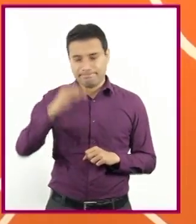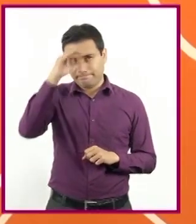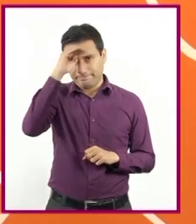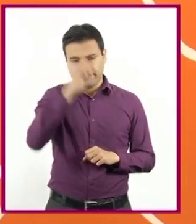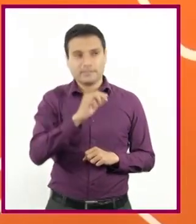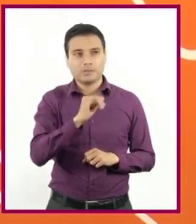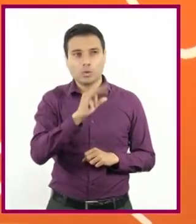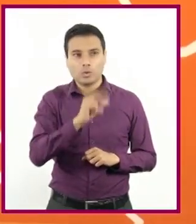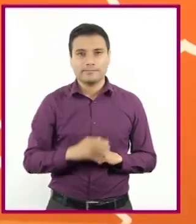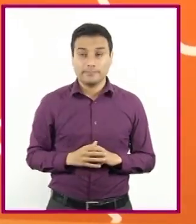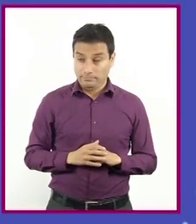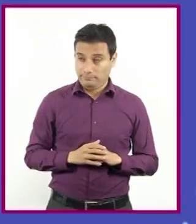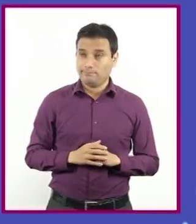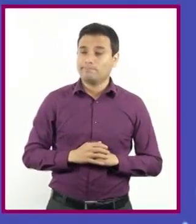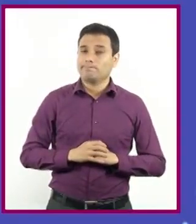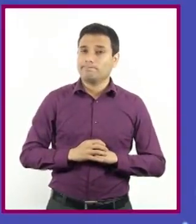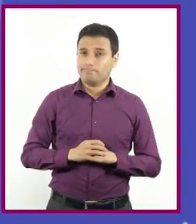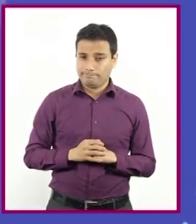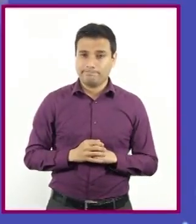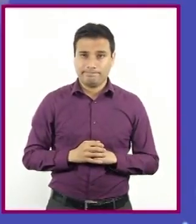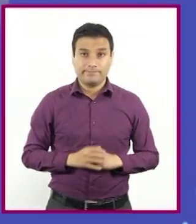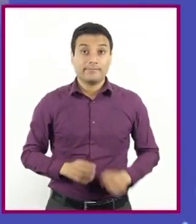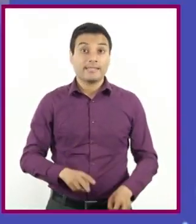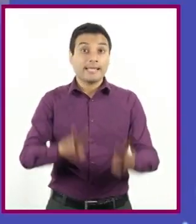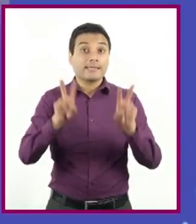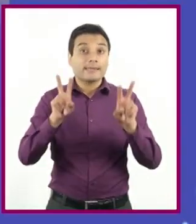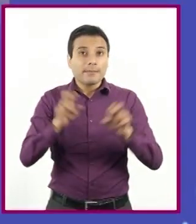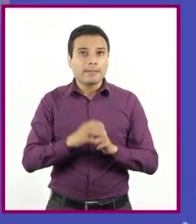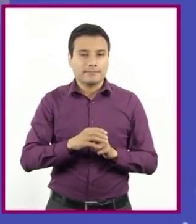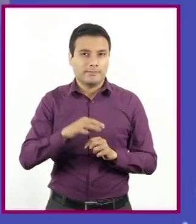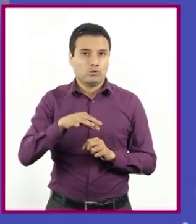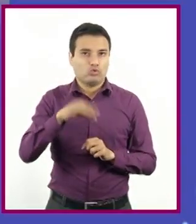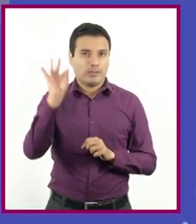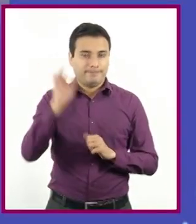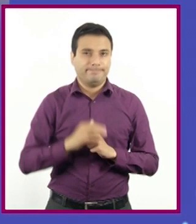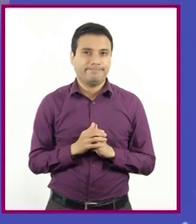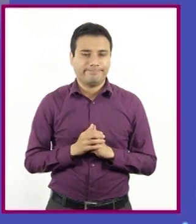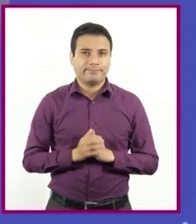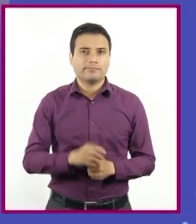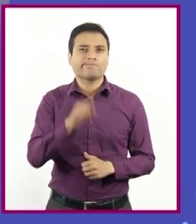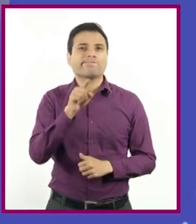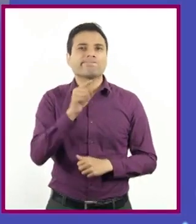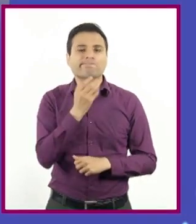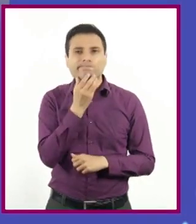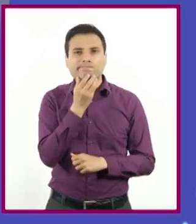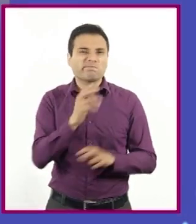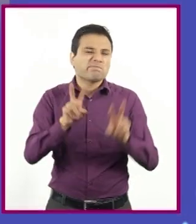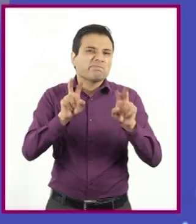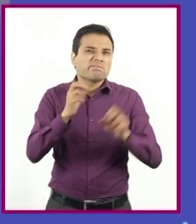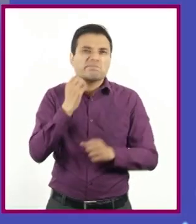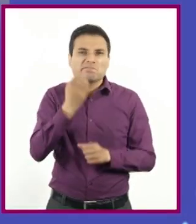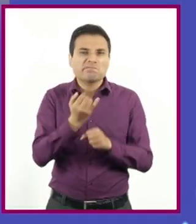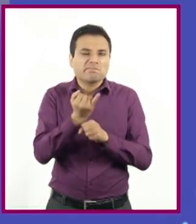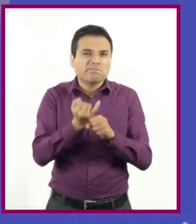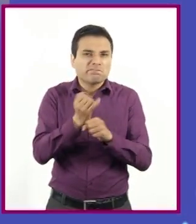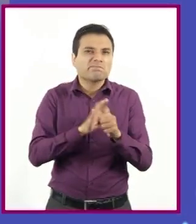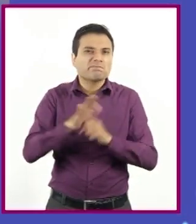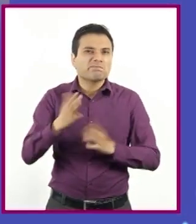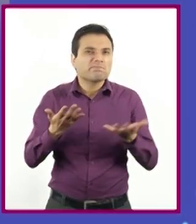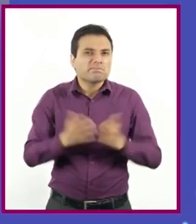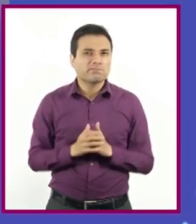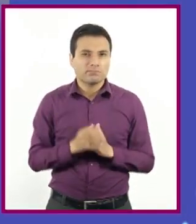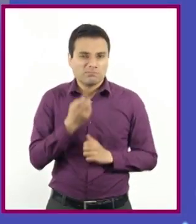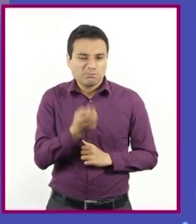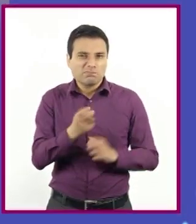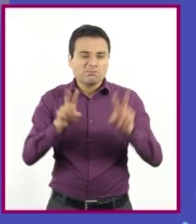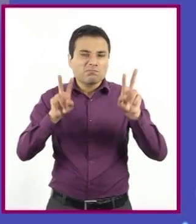profesor? Lo principal es seleccionar el tema central. Debemos preguntarnos sobre qué tema queremos investigar y por qué